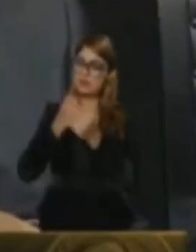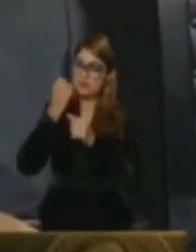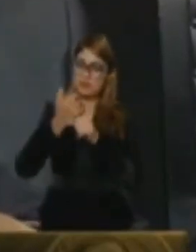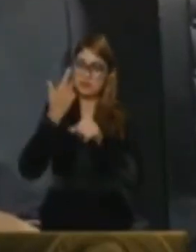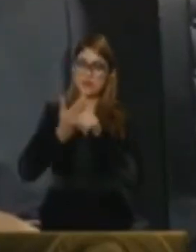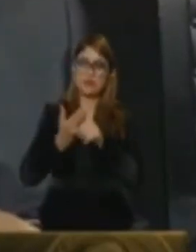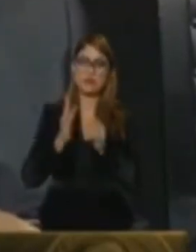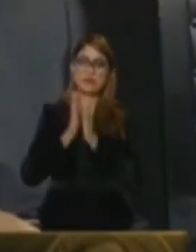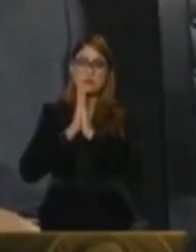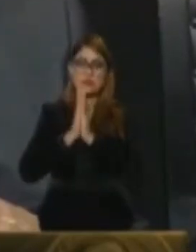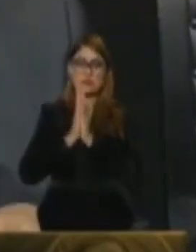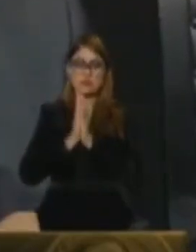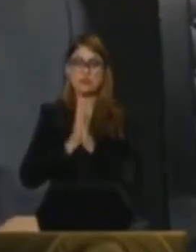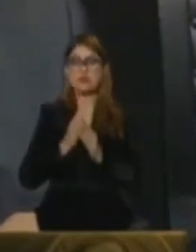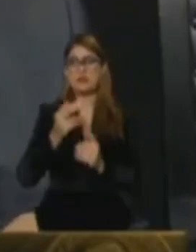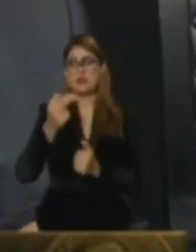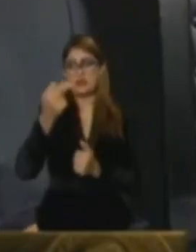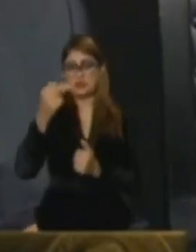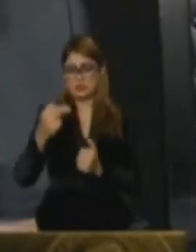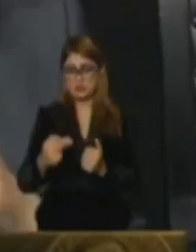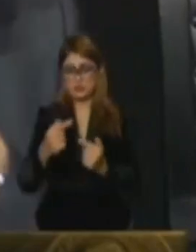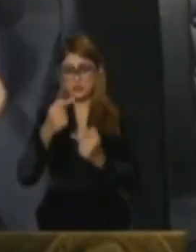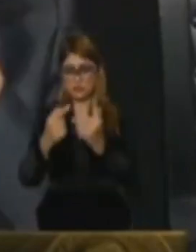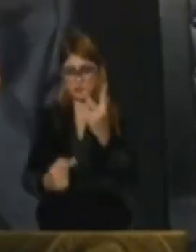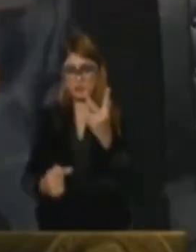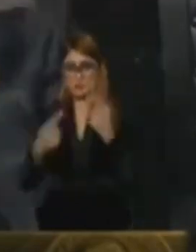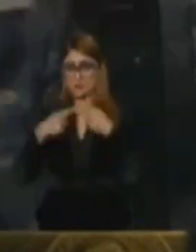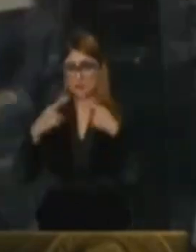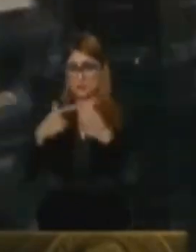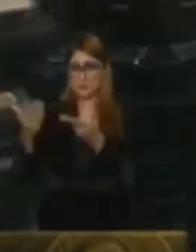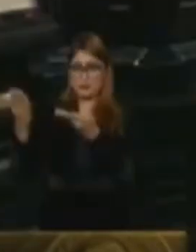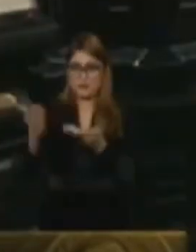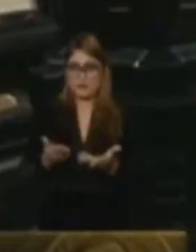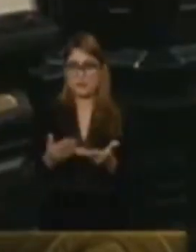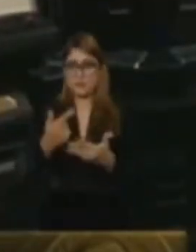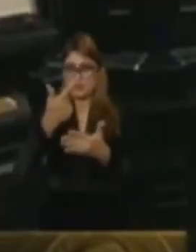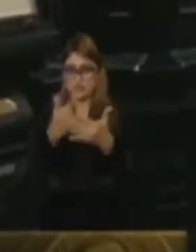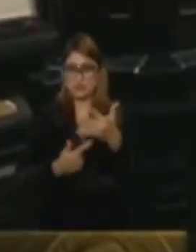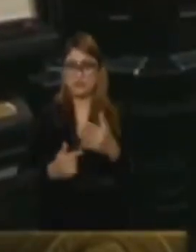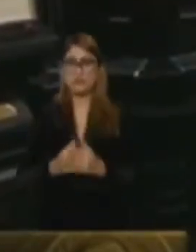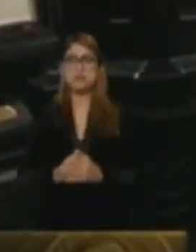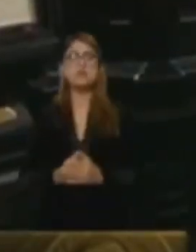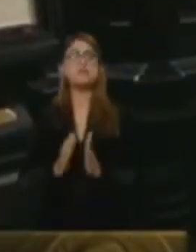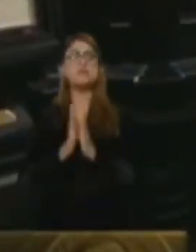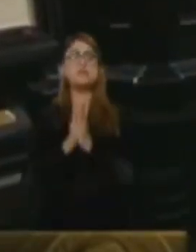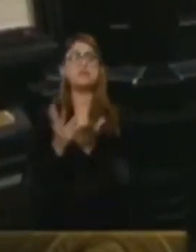proceda a pasar lista de honor. Se le solicita ponerse de pie.